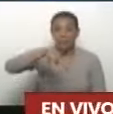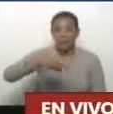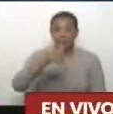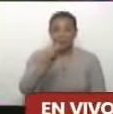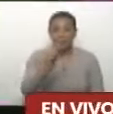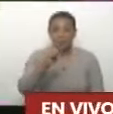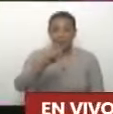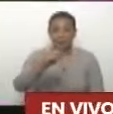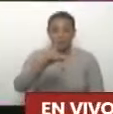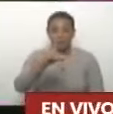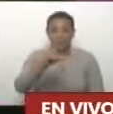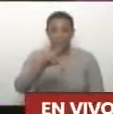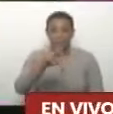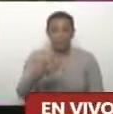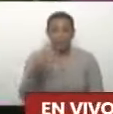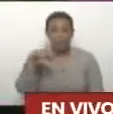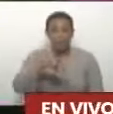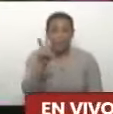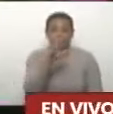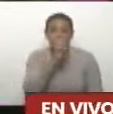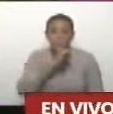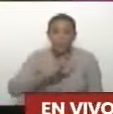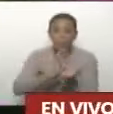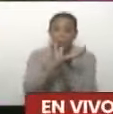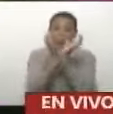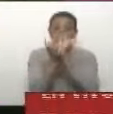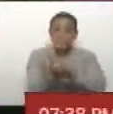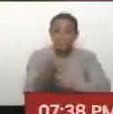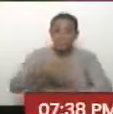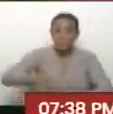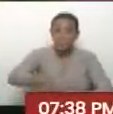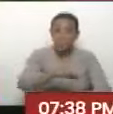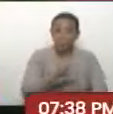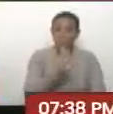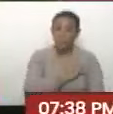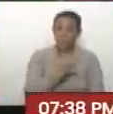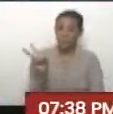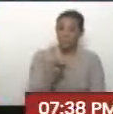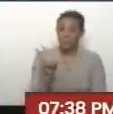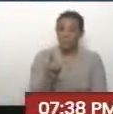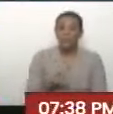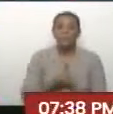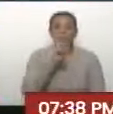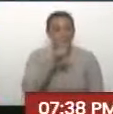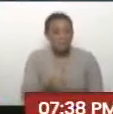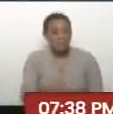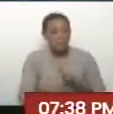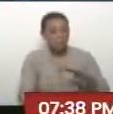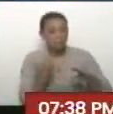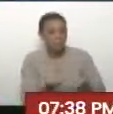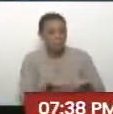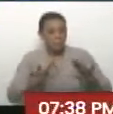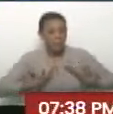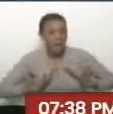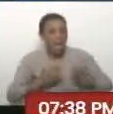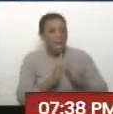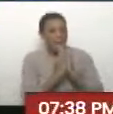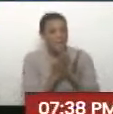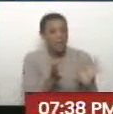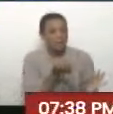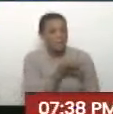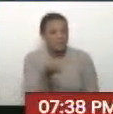autor de venezolano de las biografías de alirio Díaz y Rodrigo rier también me llegaron tus libros